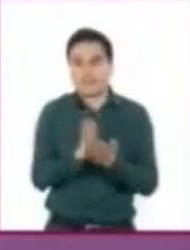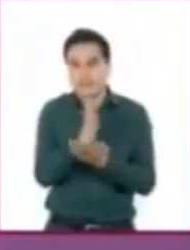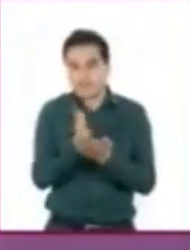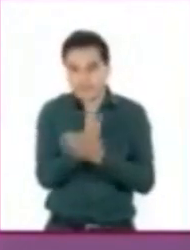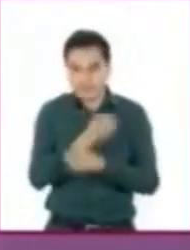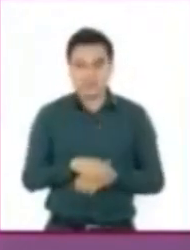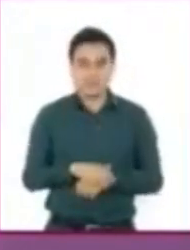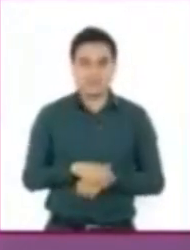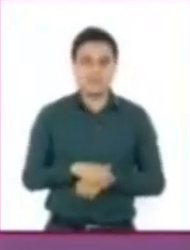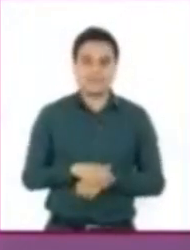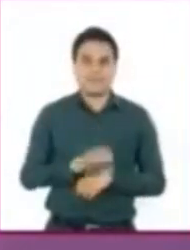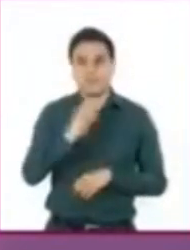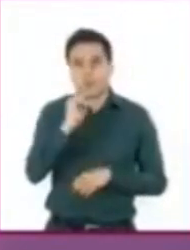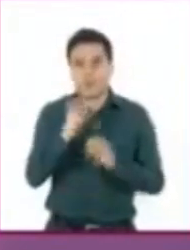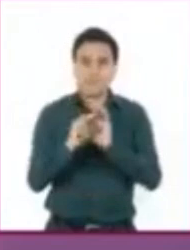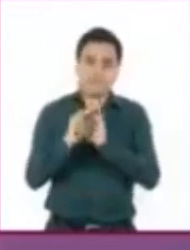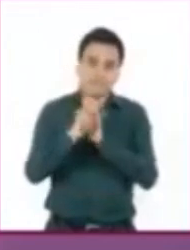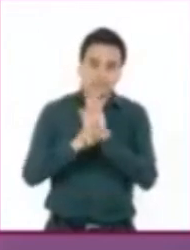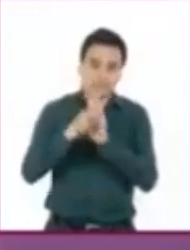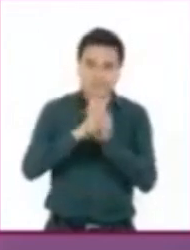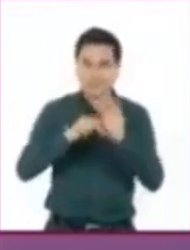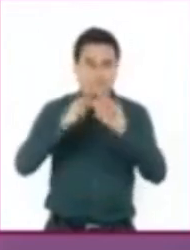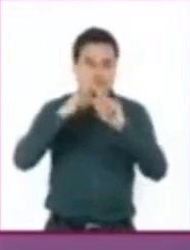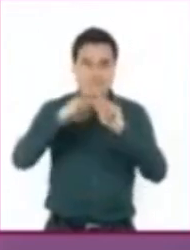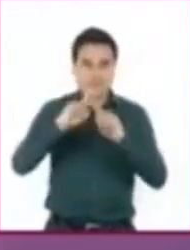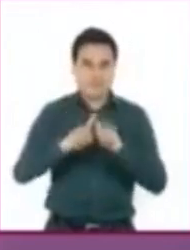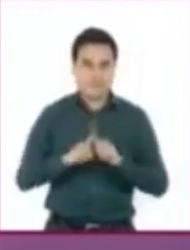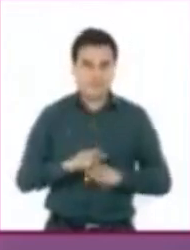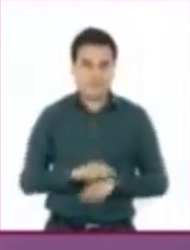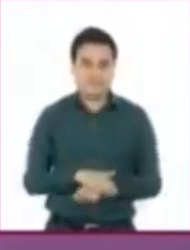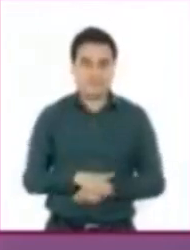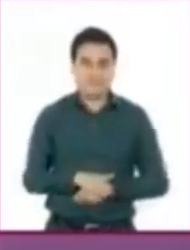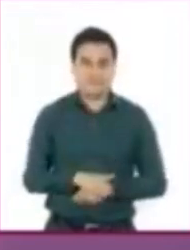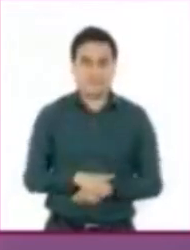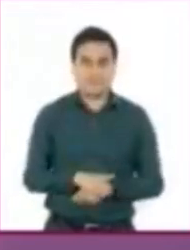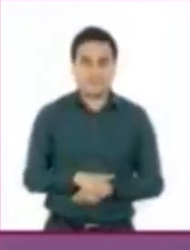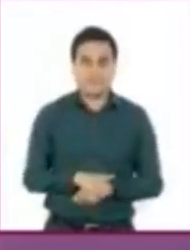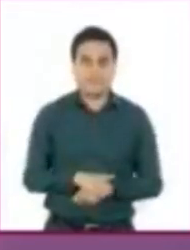y documentales, entre otros.